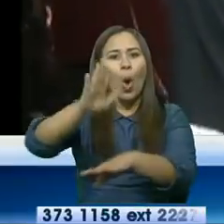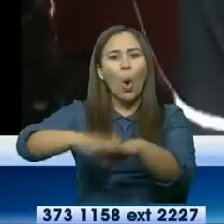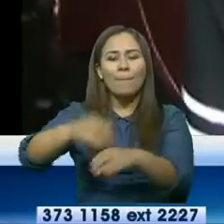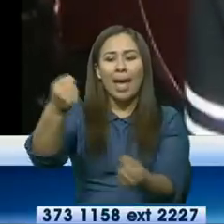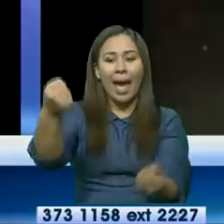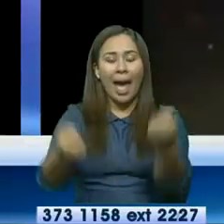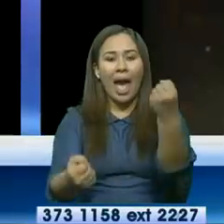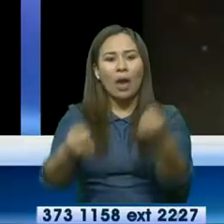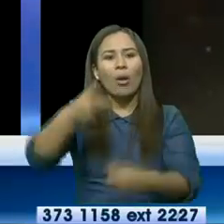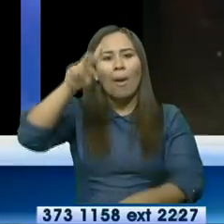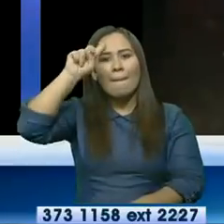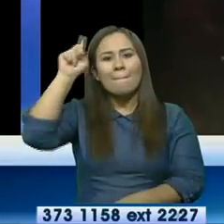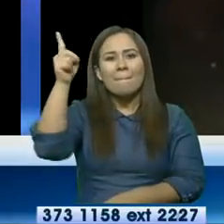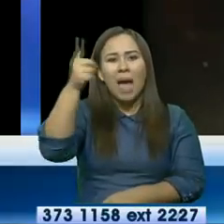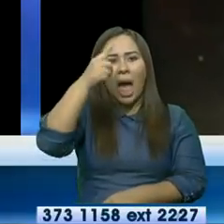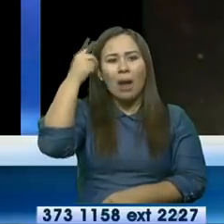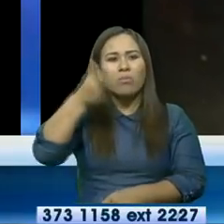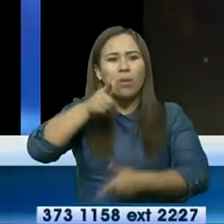etílico